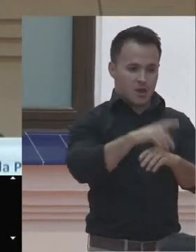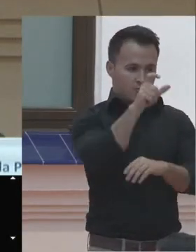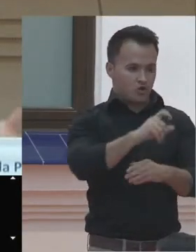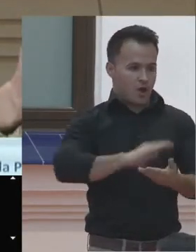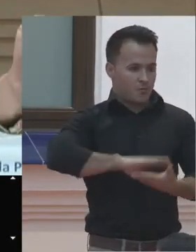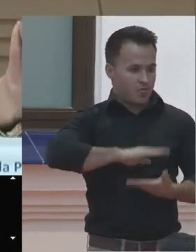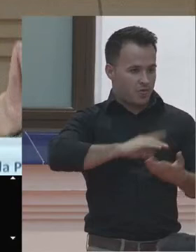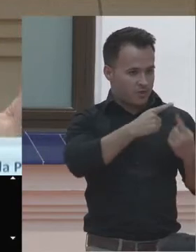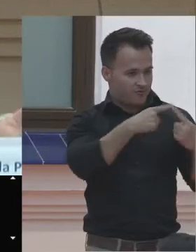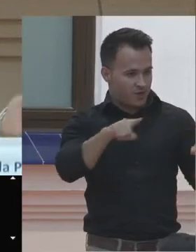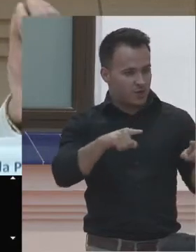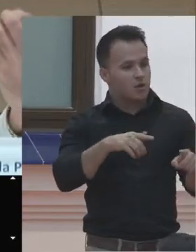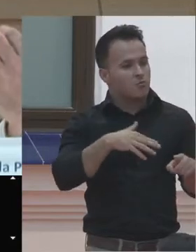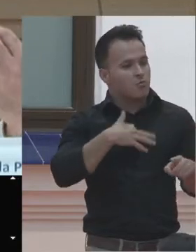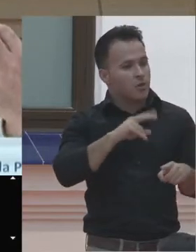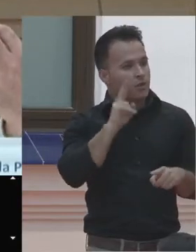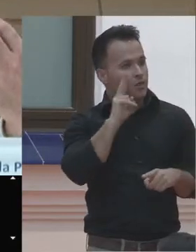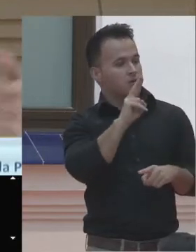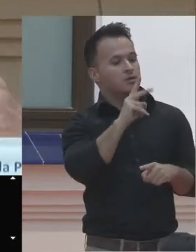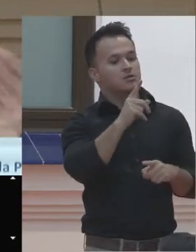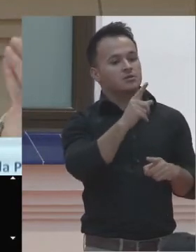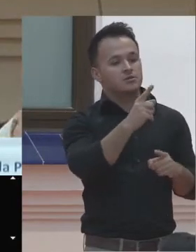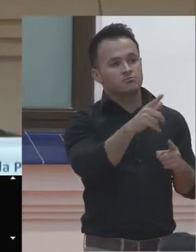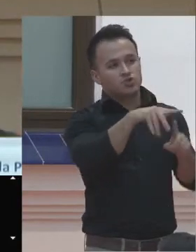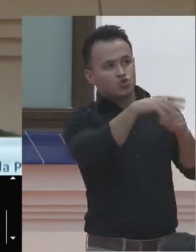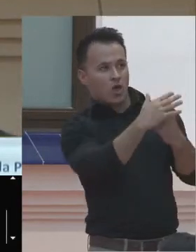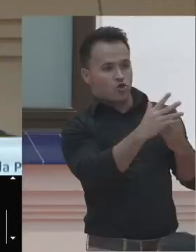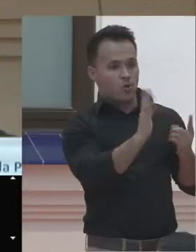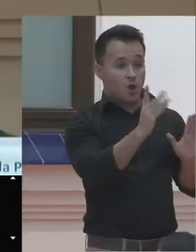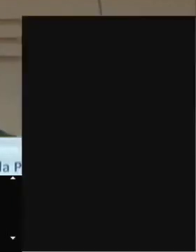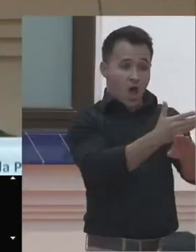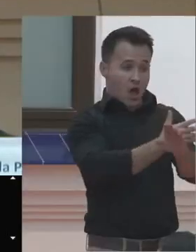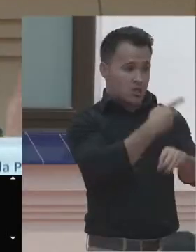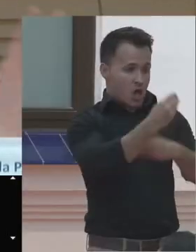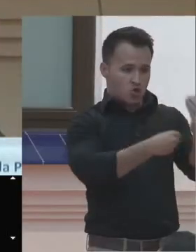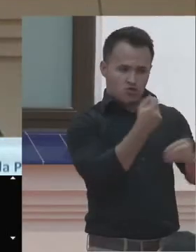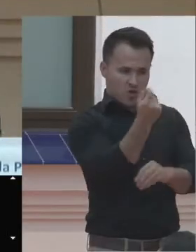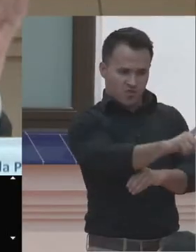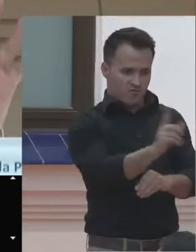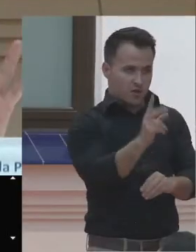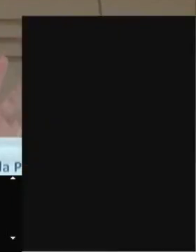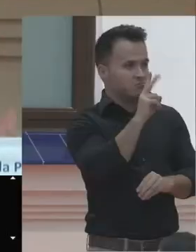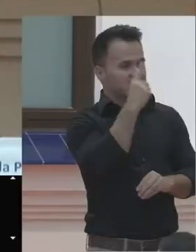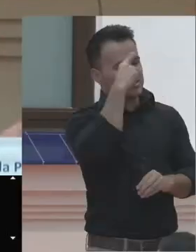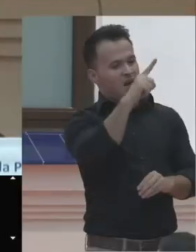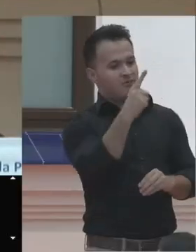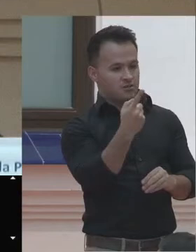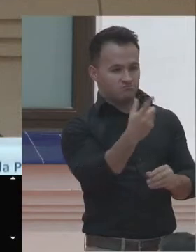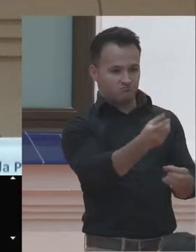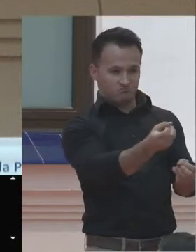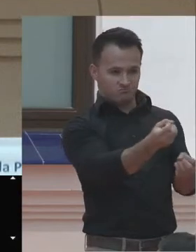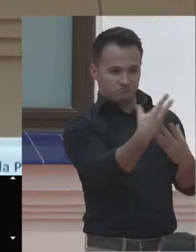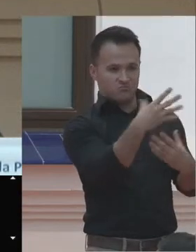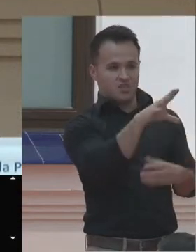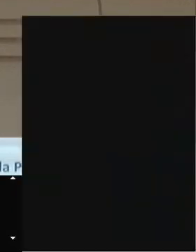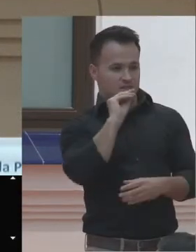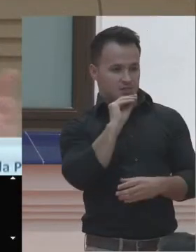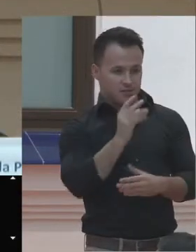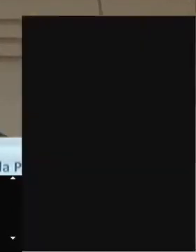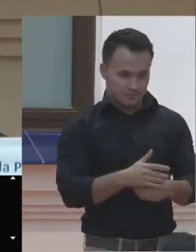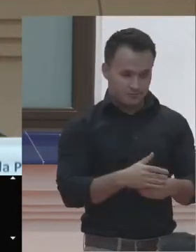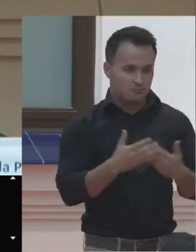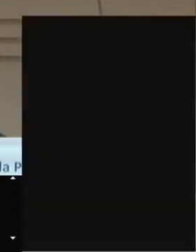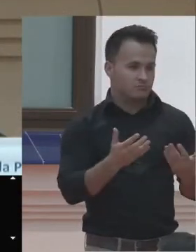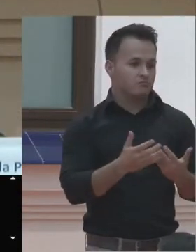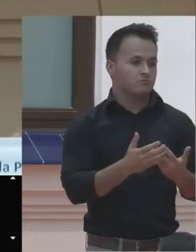capacidad diferente pueda recibir asistencia sin haberlo hecho previamente. Están colocados esos paneles. Bueno, pues lo cierto que